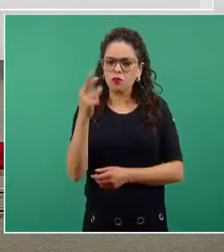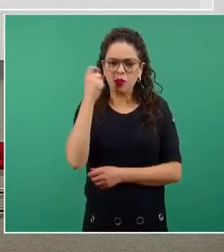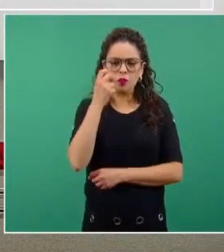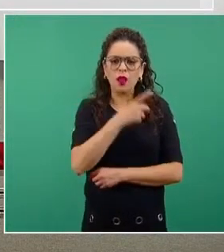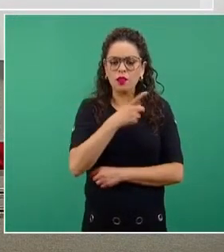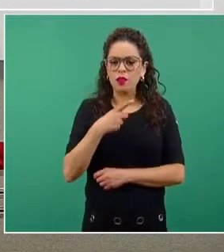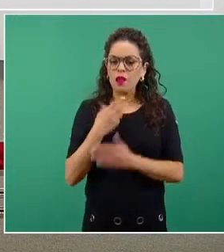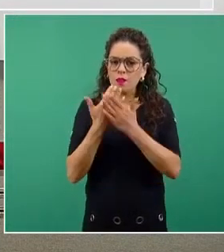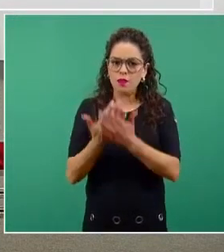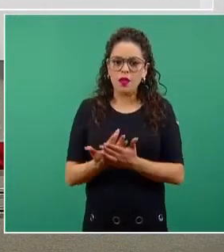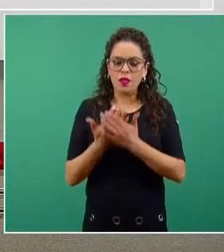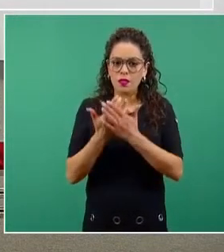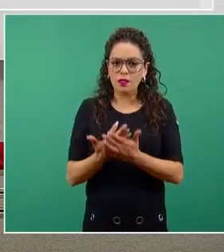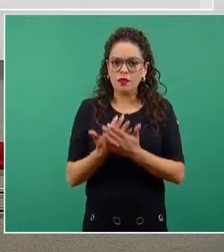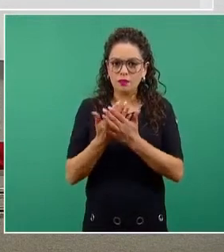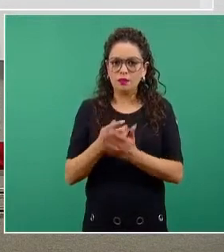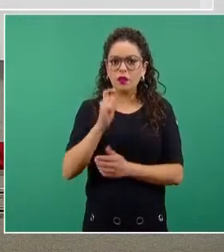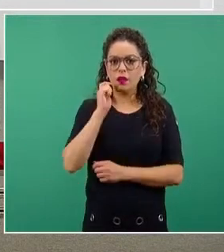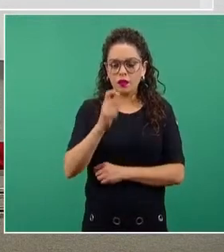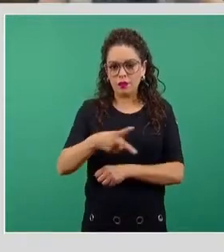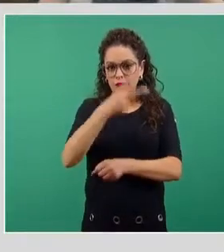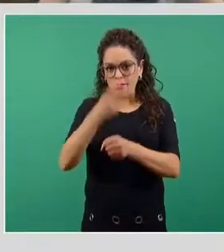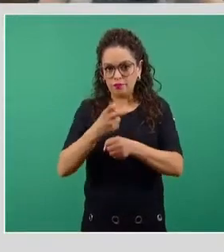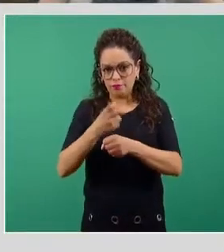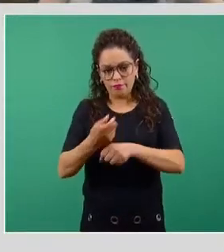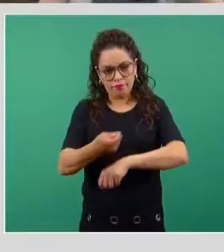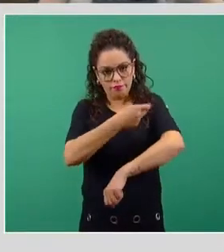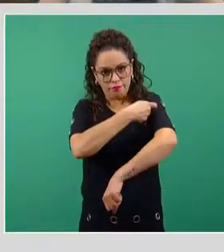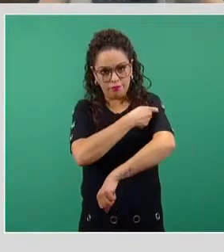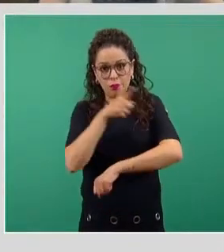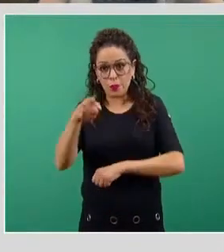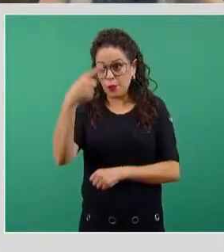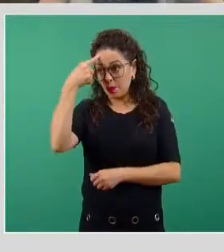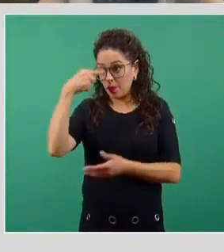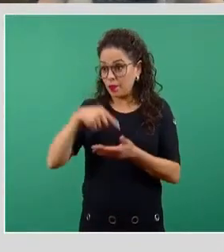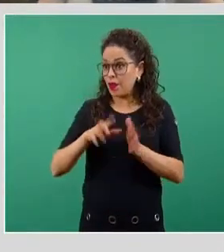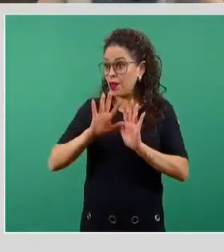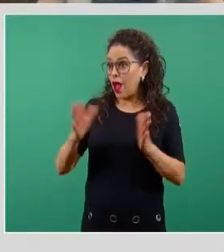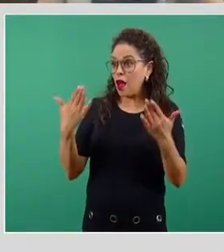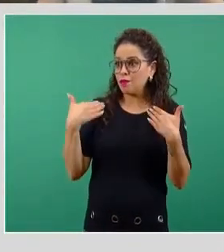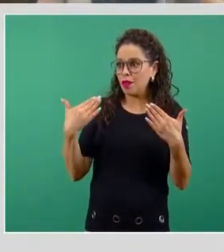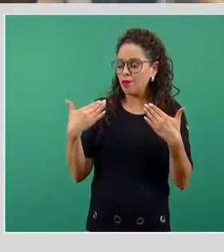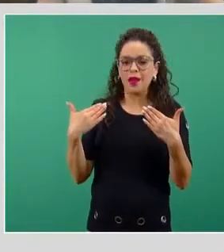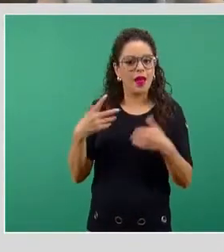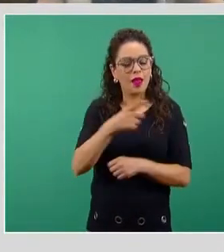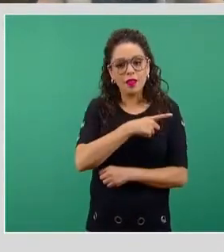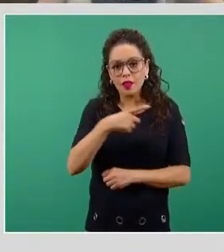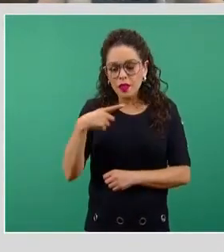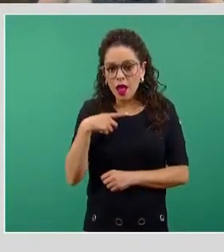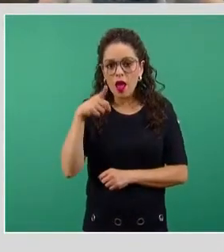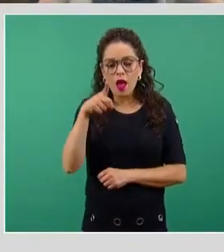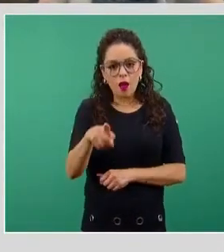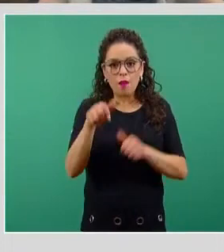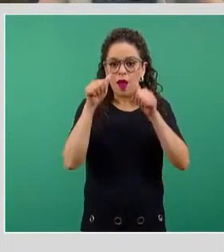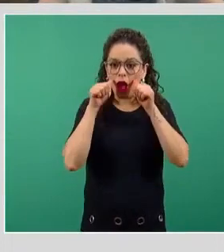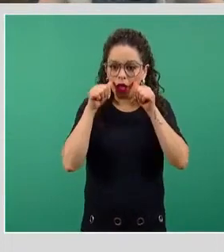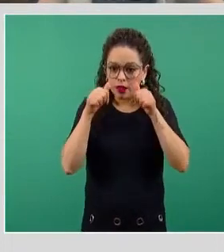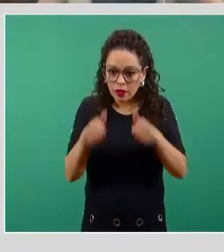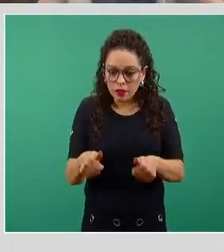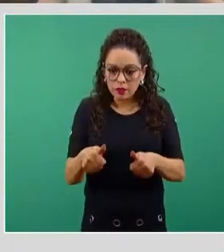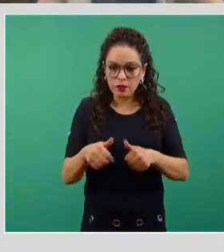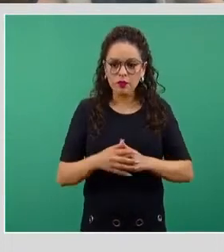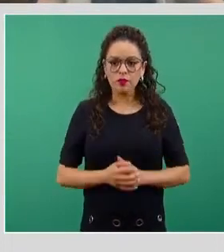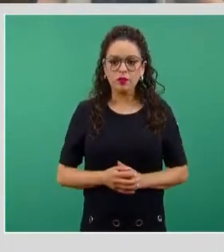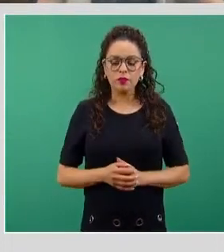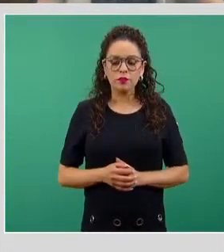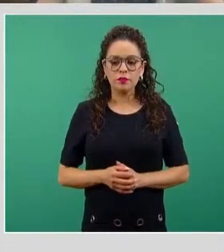inmunidad, no deben de bajar la guardia. Es muy importante también que estén atentos las personas a las